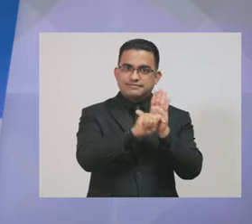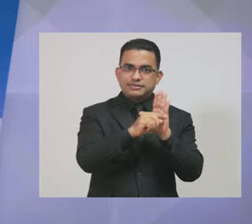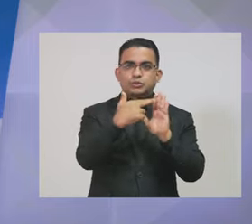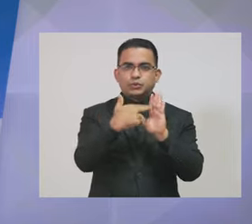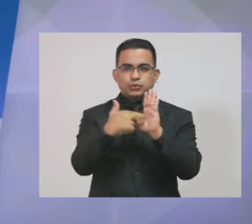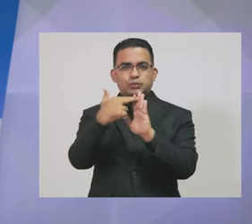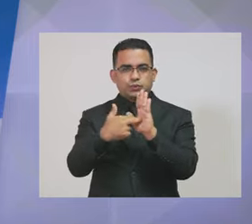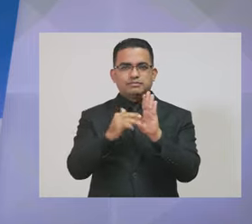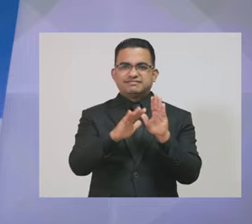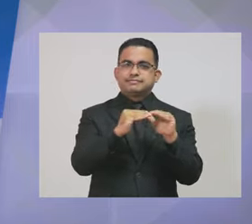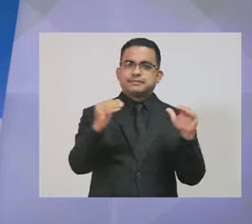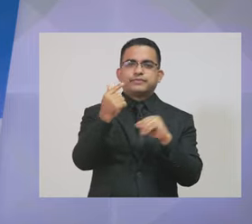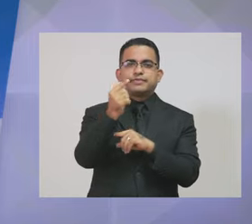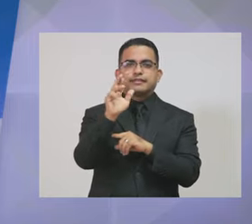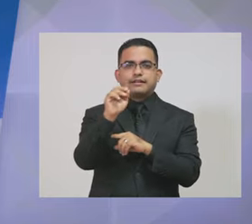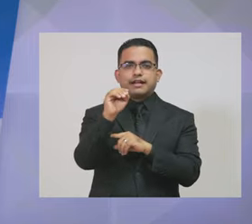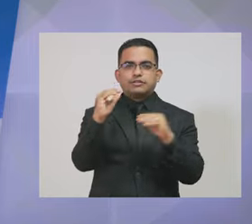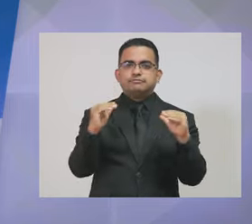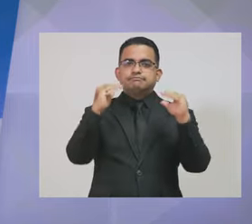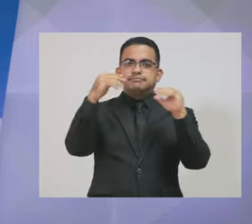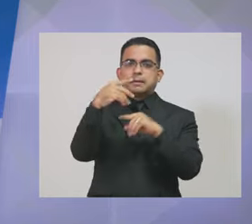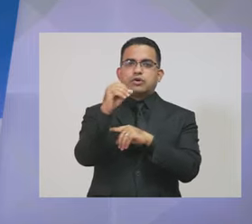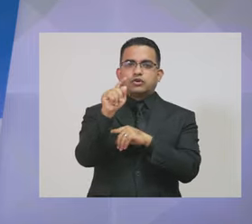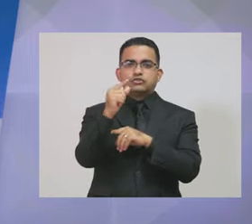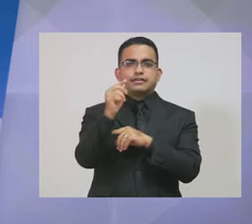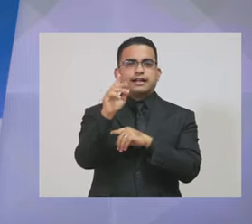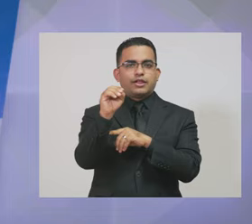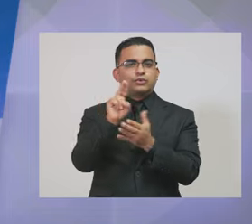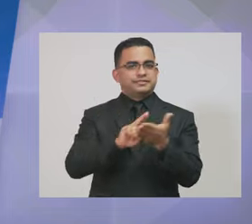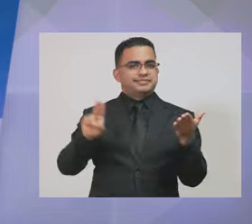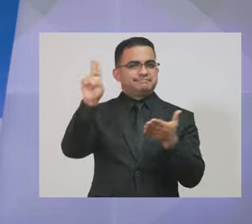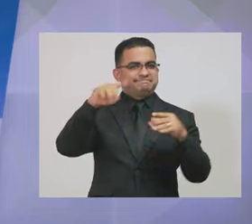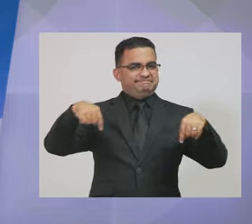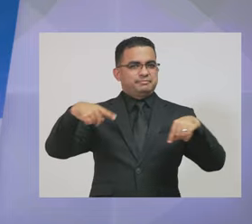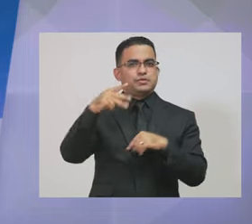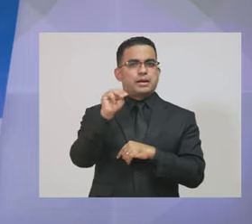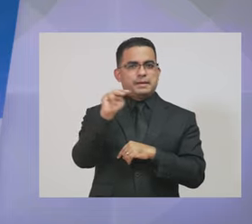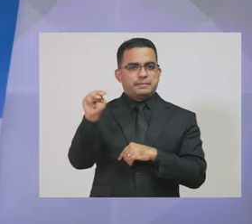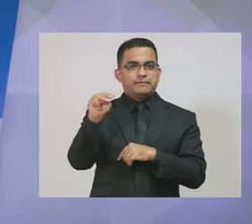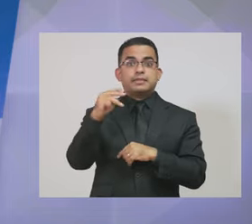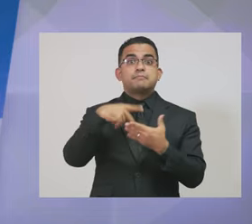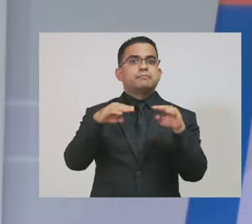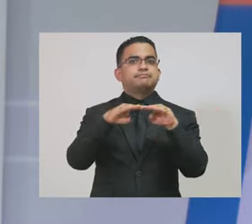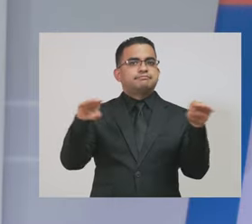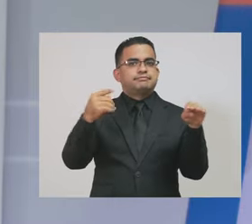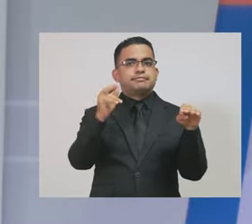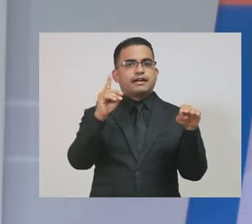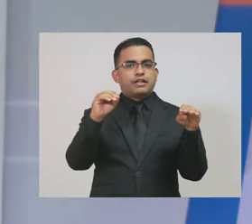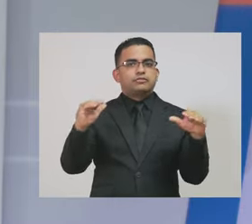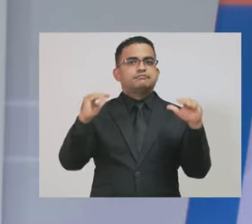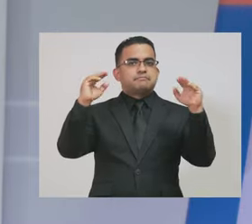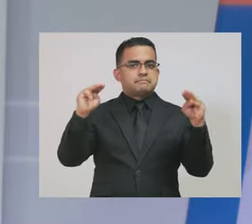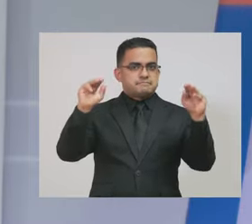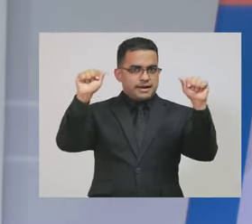y en los reglamentos académicos de grado y posgrado de la pontificia universidad católica madre y maestra para los